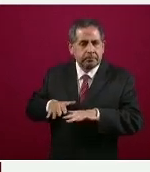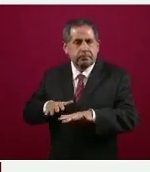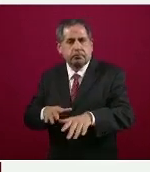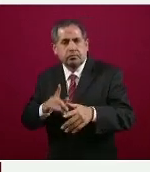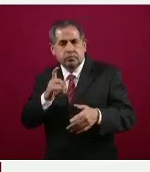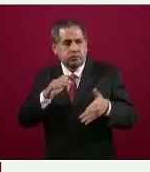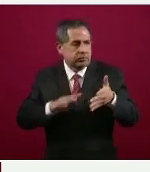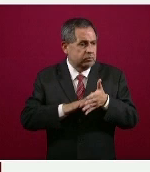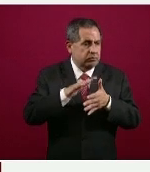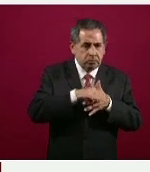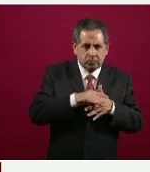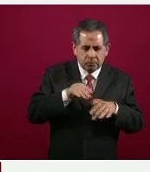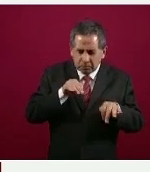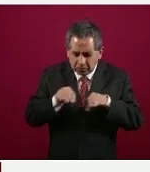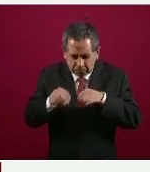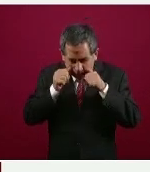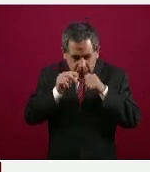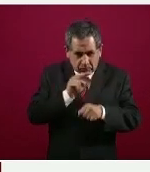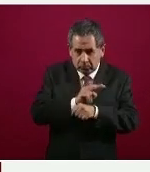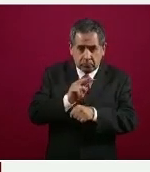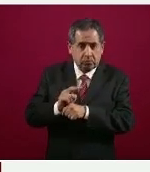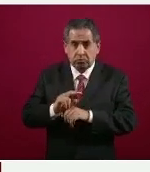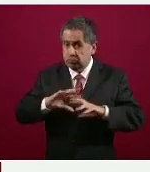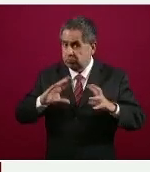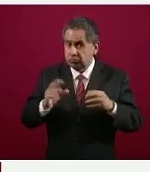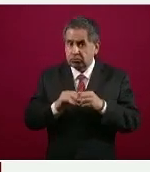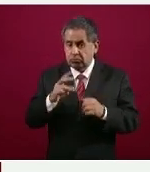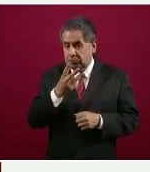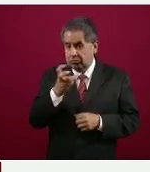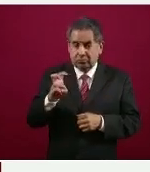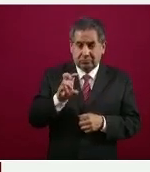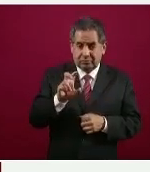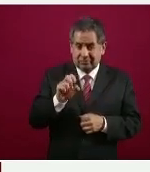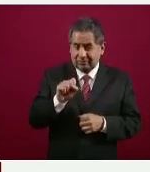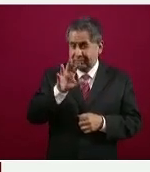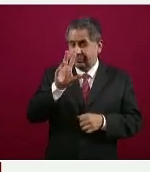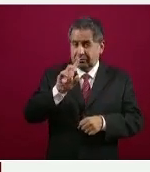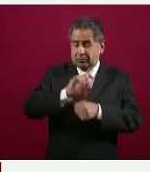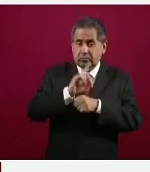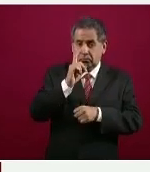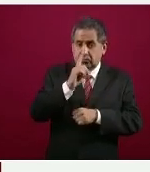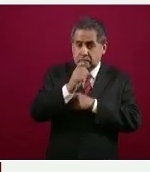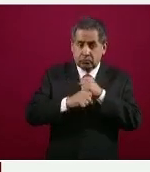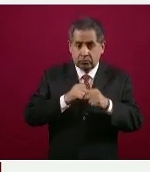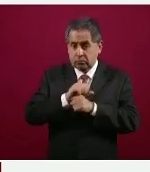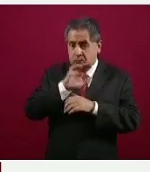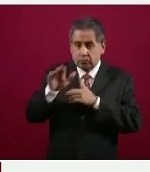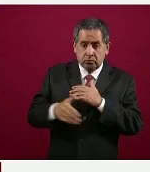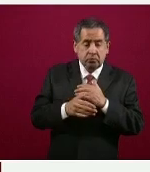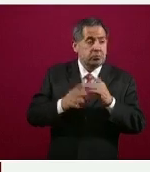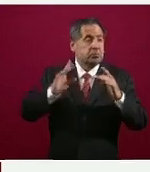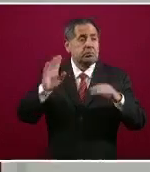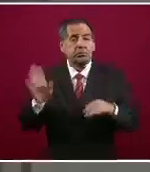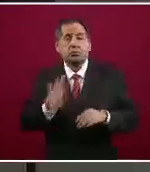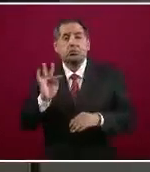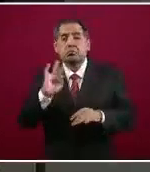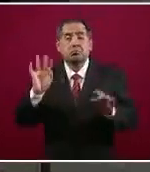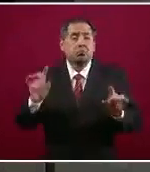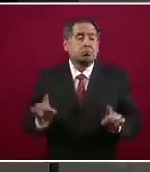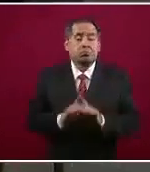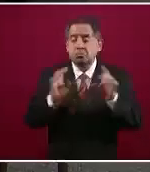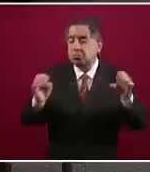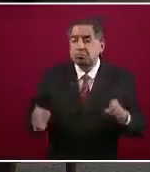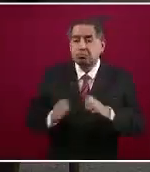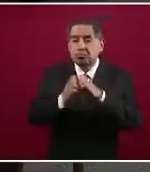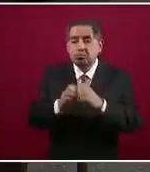presas, trabajan también los 365 días al año, pero en caso de emergencia reforzamos esta atención e